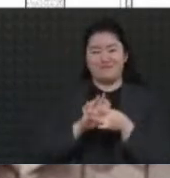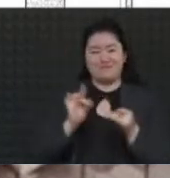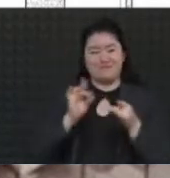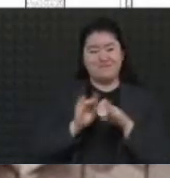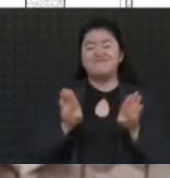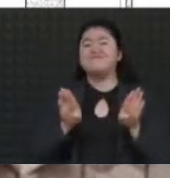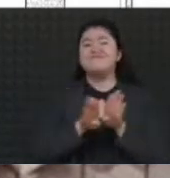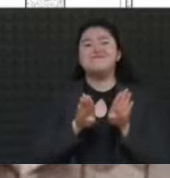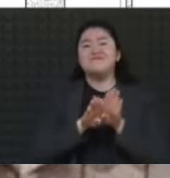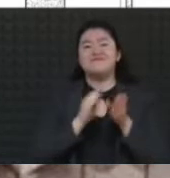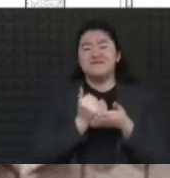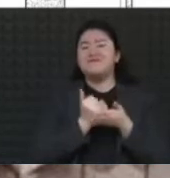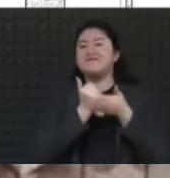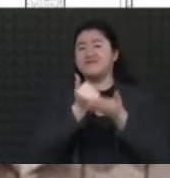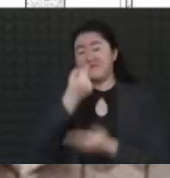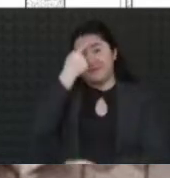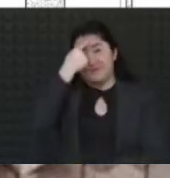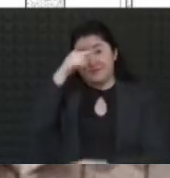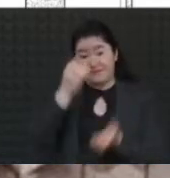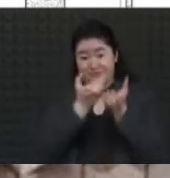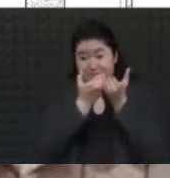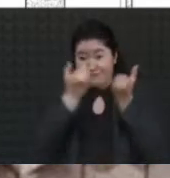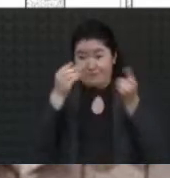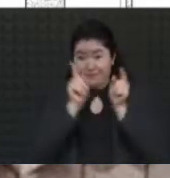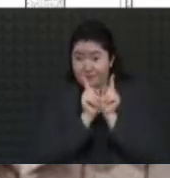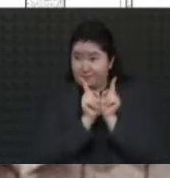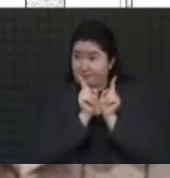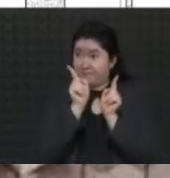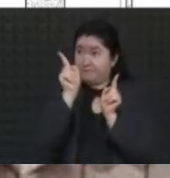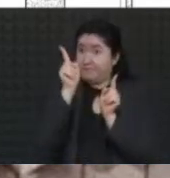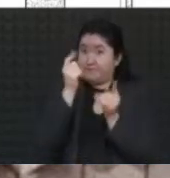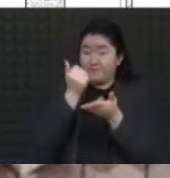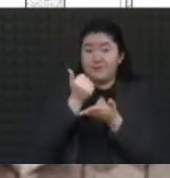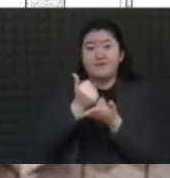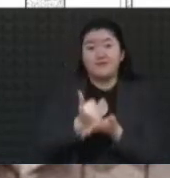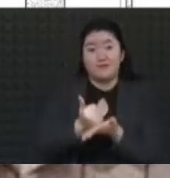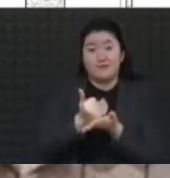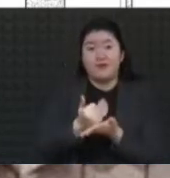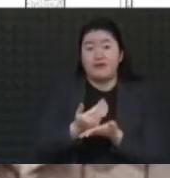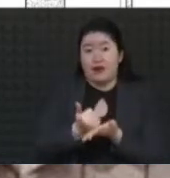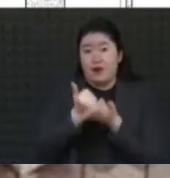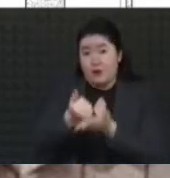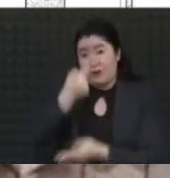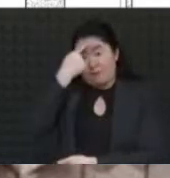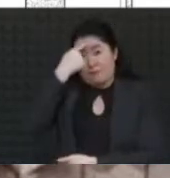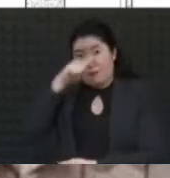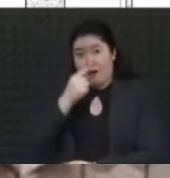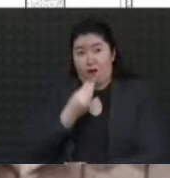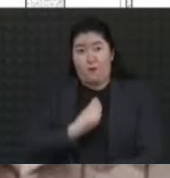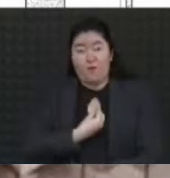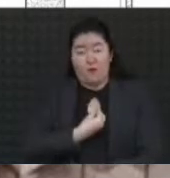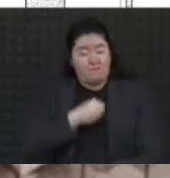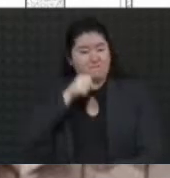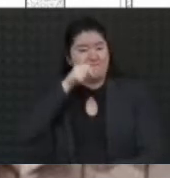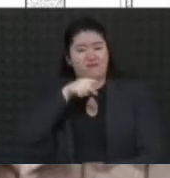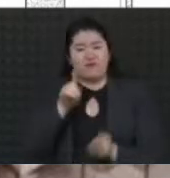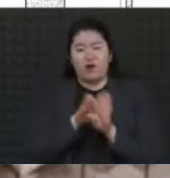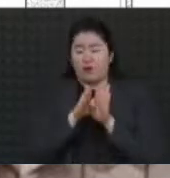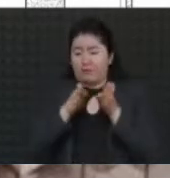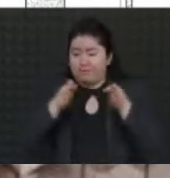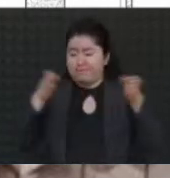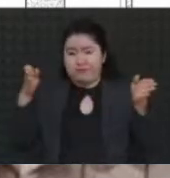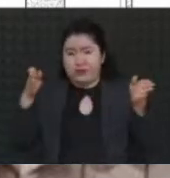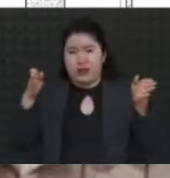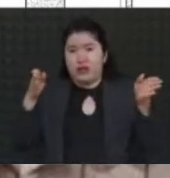se apoyan las traves y esto que le da menor longitud a la trave que existe, con eso dándole mucha